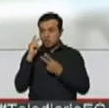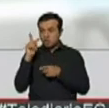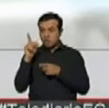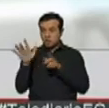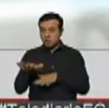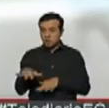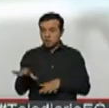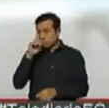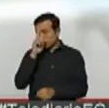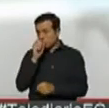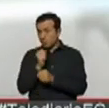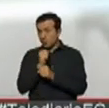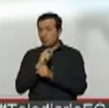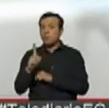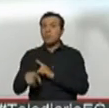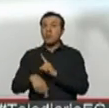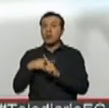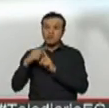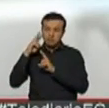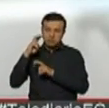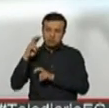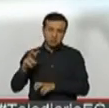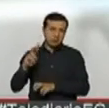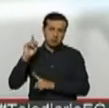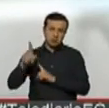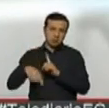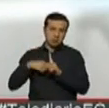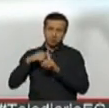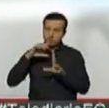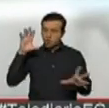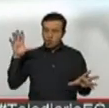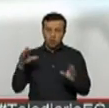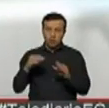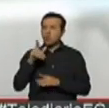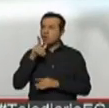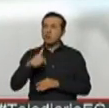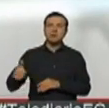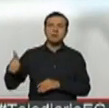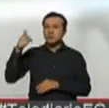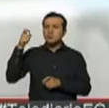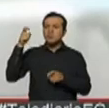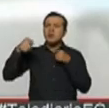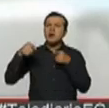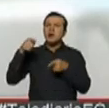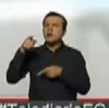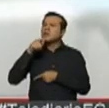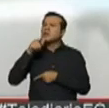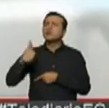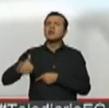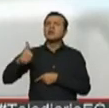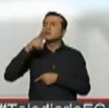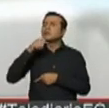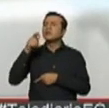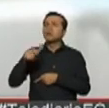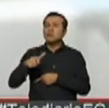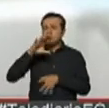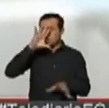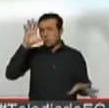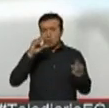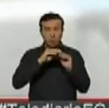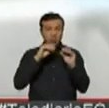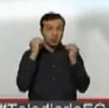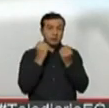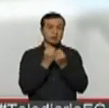de la organización, sino ir desde lo más visible hasta lo invisible de la organización criminal, para de esta manera poder desarticular